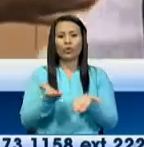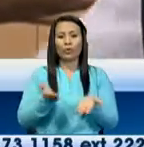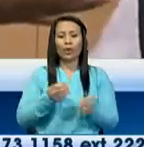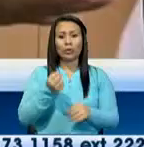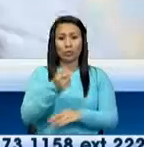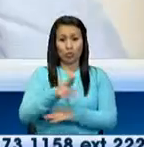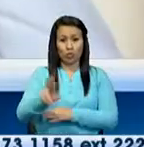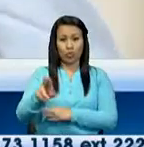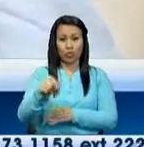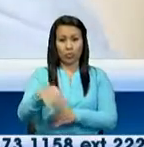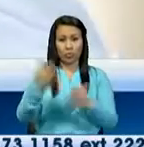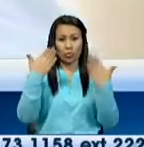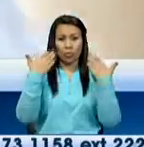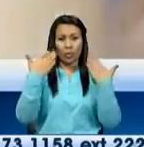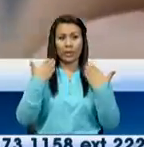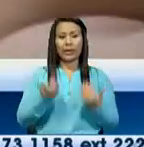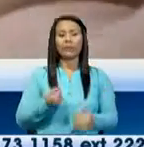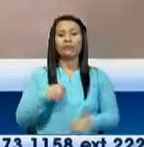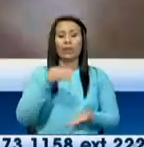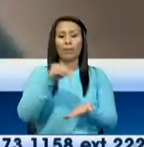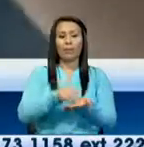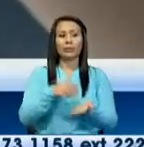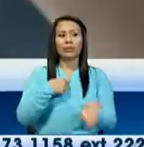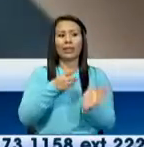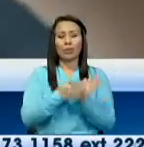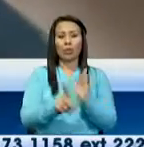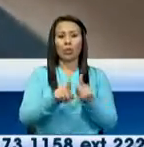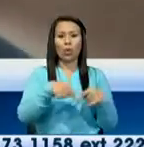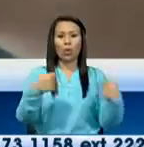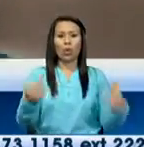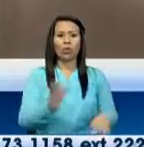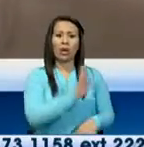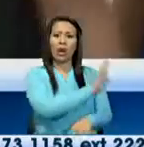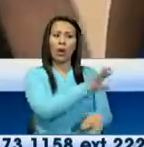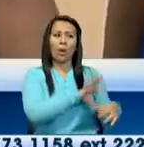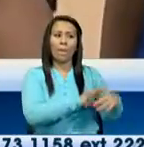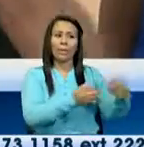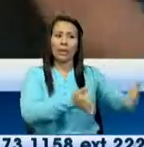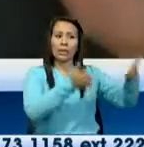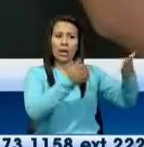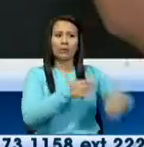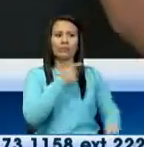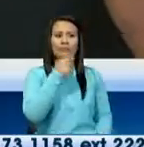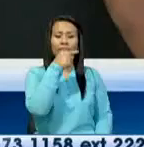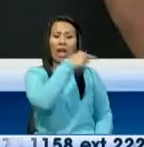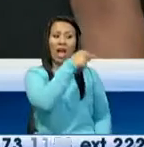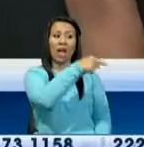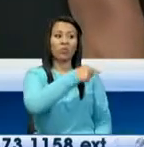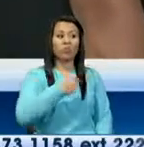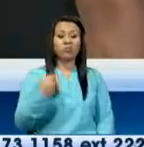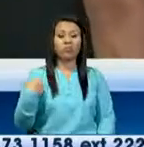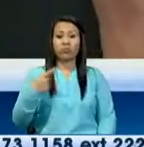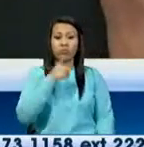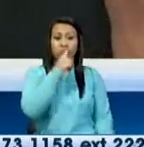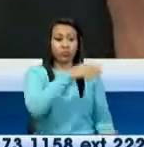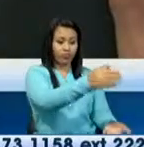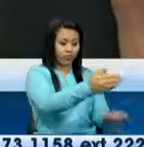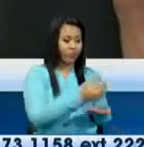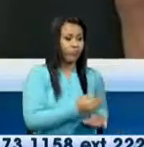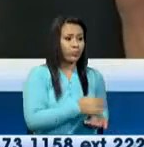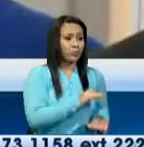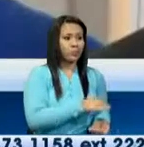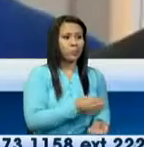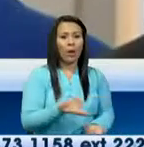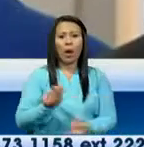de Guayaquil, formalizó la denuncia en contra de uno de sus compañeros, de quien señalaron tenía listas